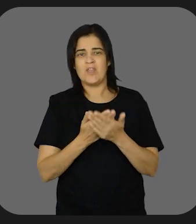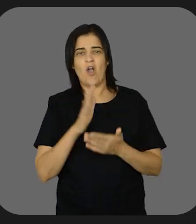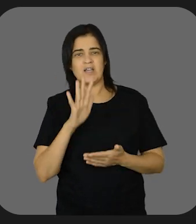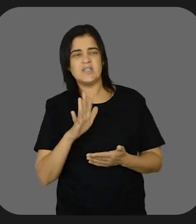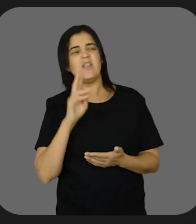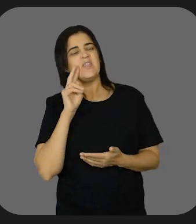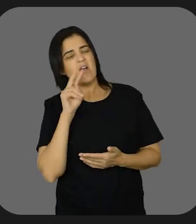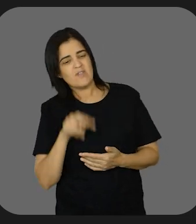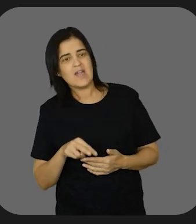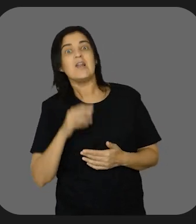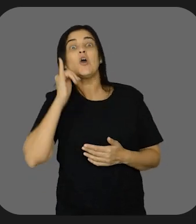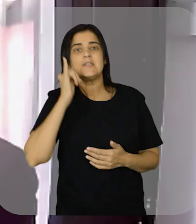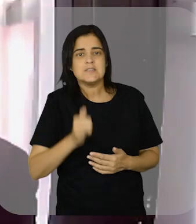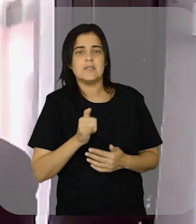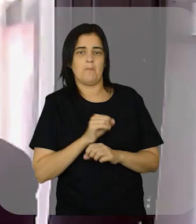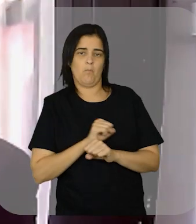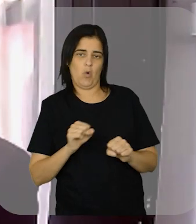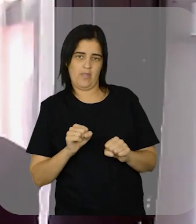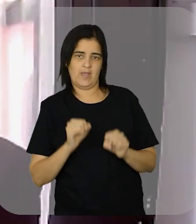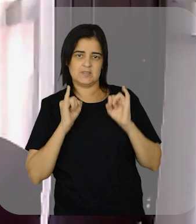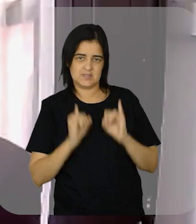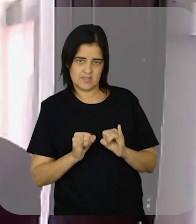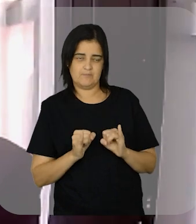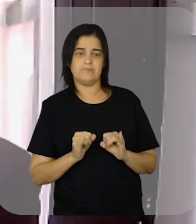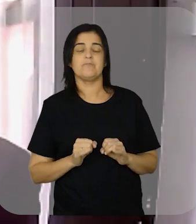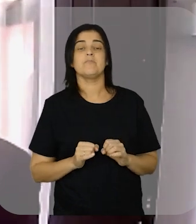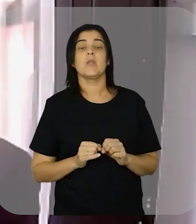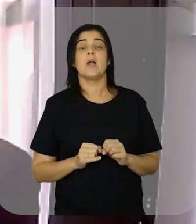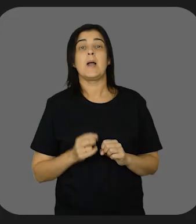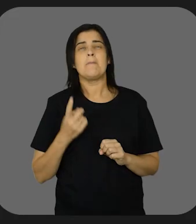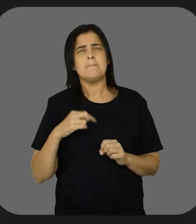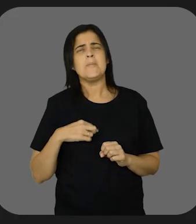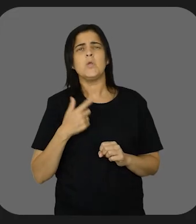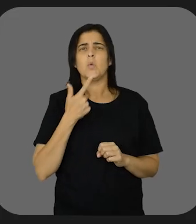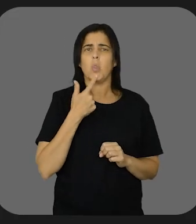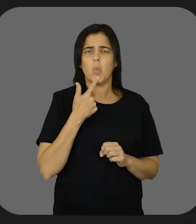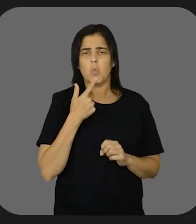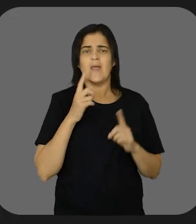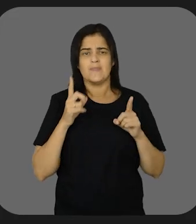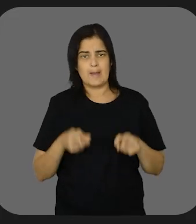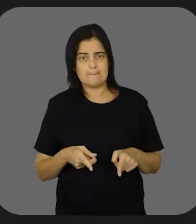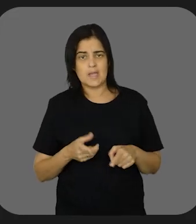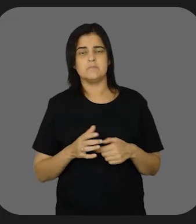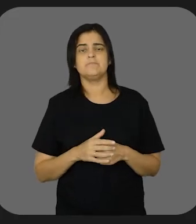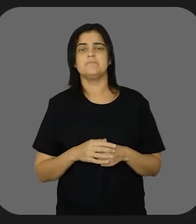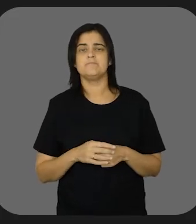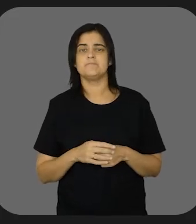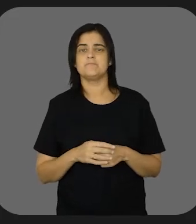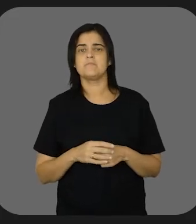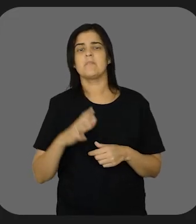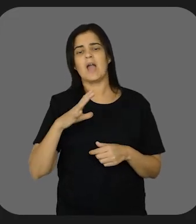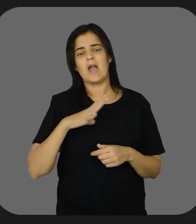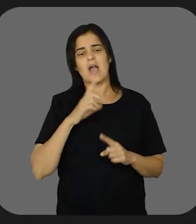de ver en lo que sí se puede. Ujú. Pero también me surge la duda de que